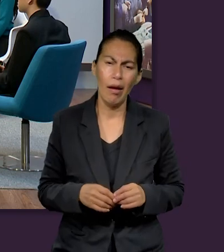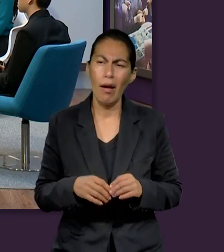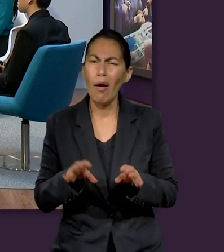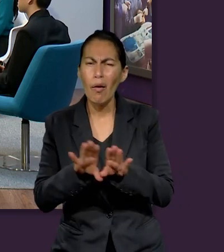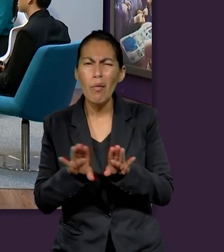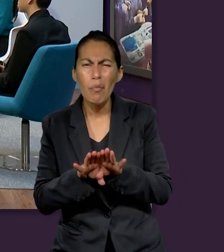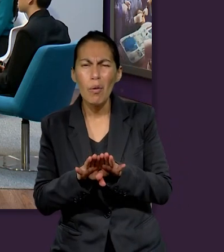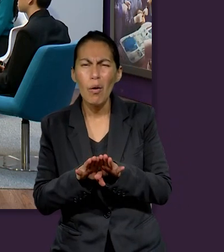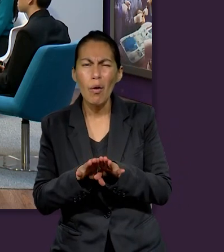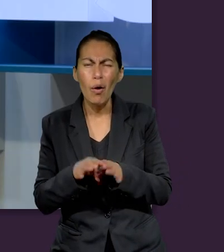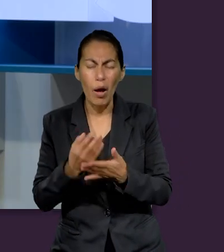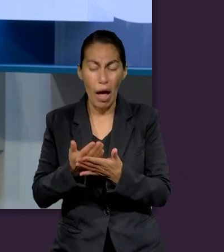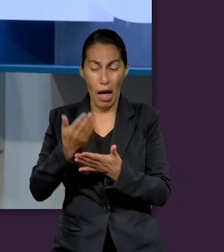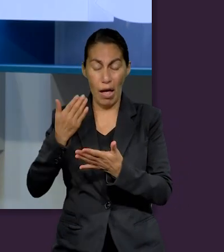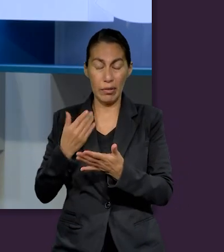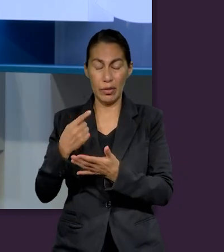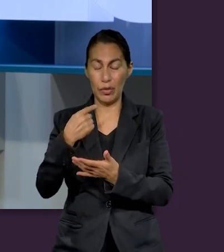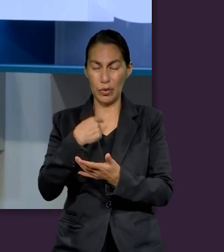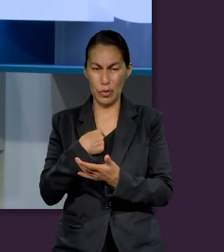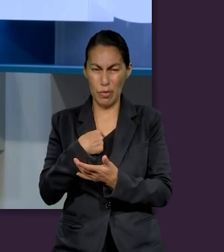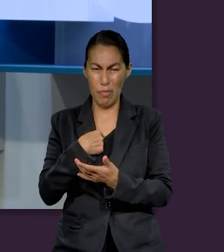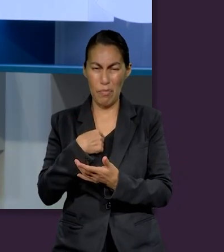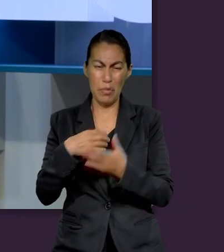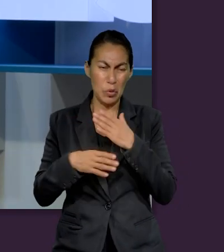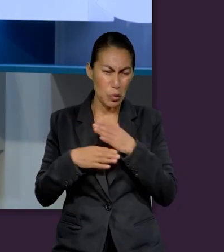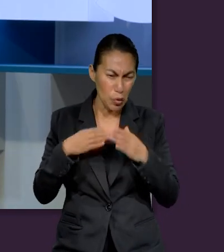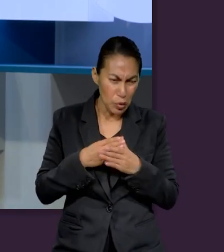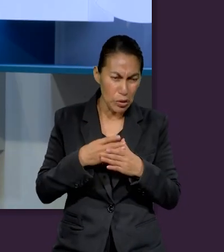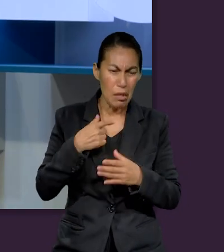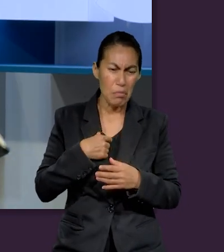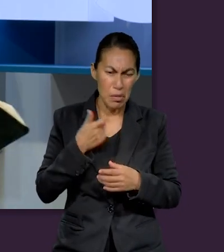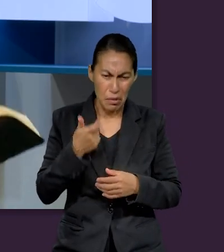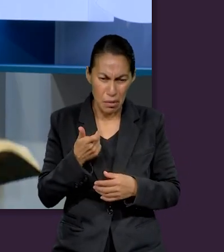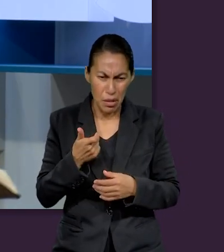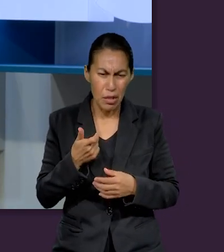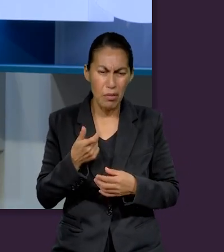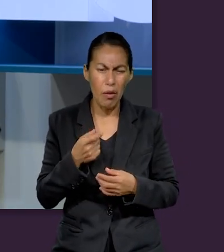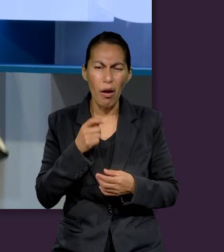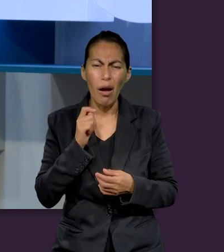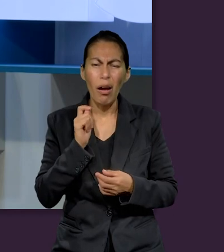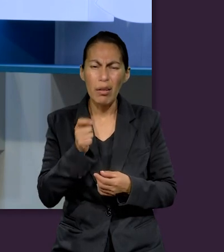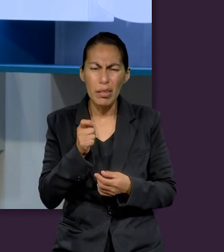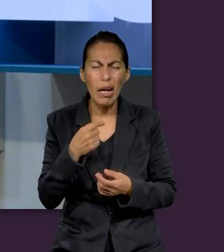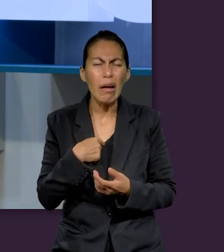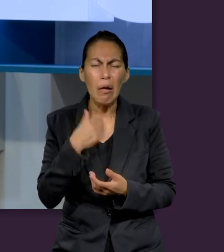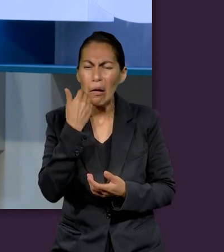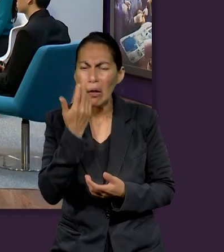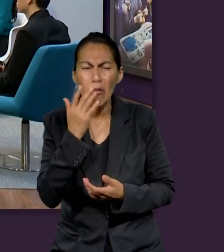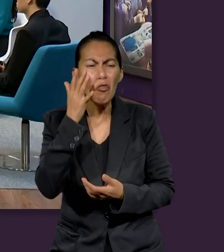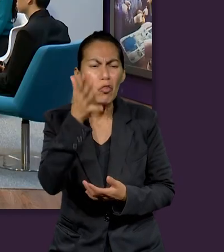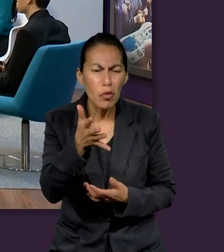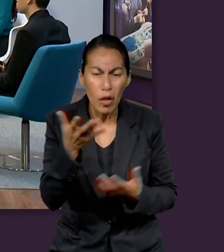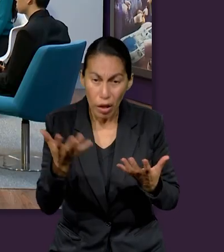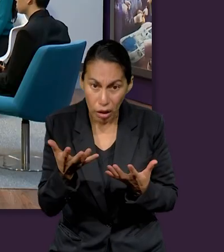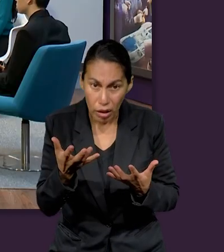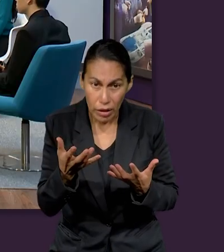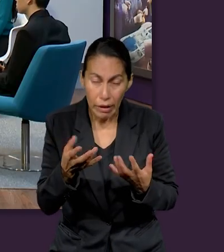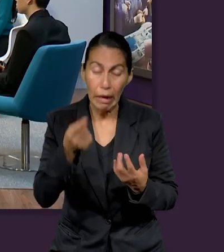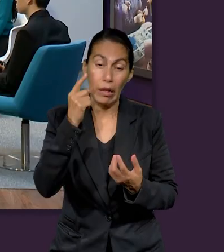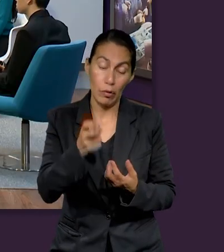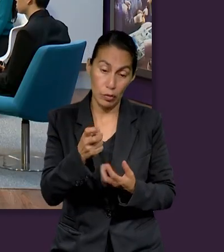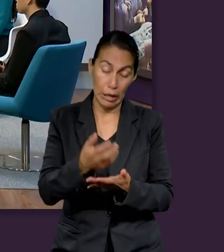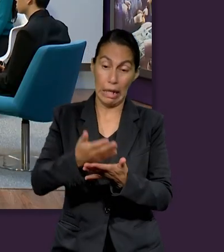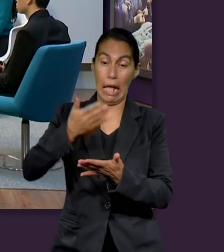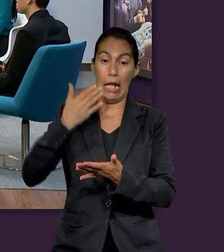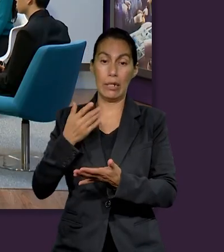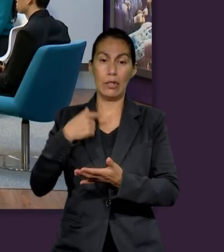parte de la familia Entonces nosotros tenemos que planificar Desde jóvenes desde adultos cuando trabajamos que algún día no vamos a estar y